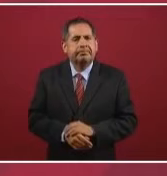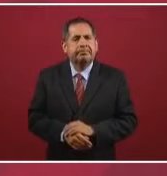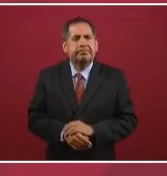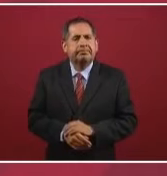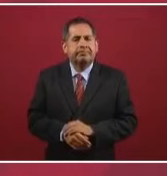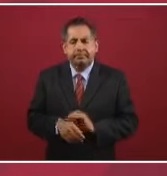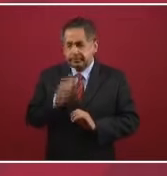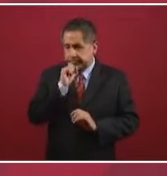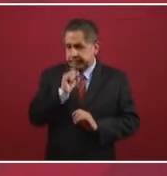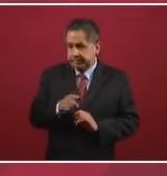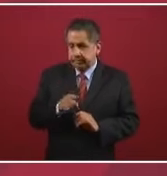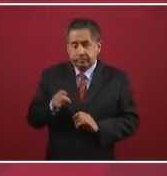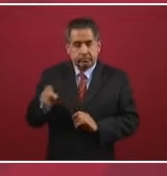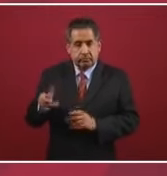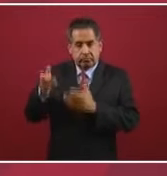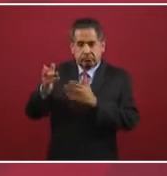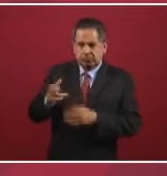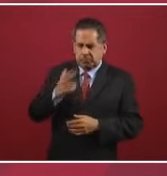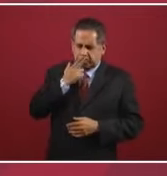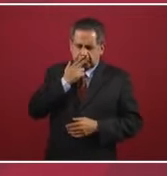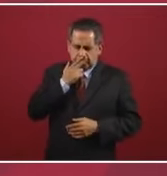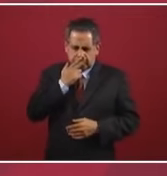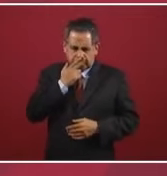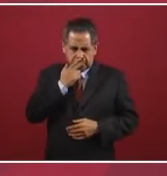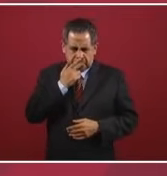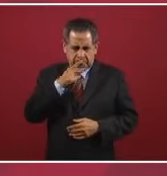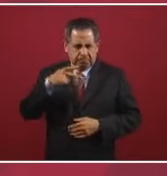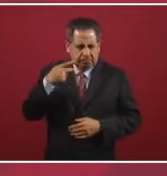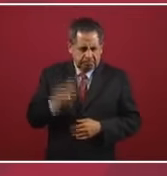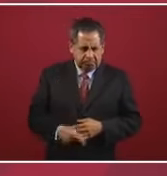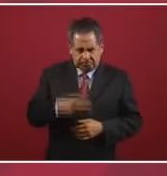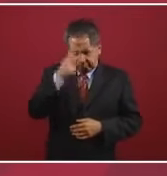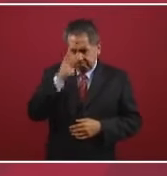y al mismo tiempo es un patriota.